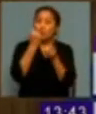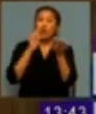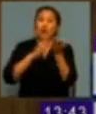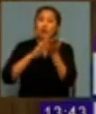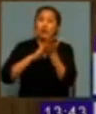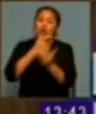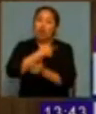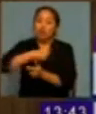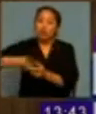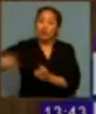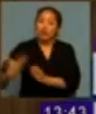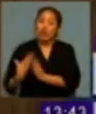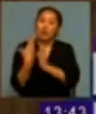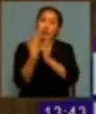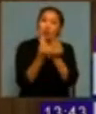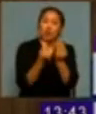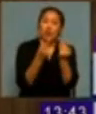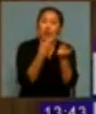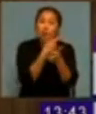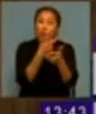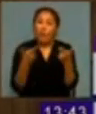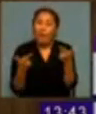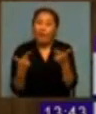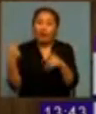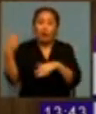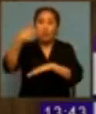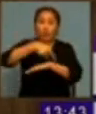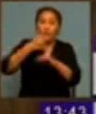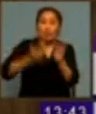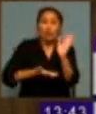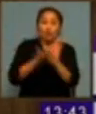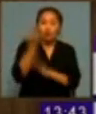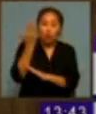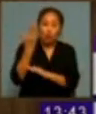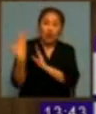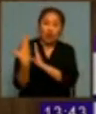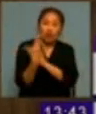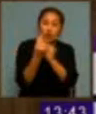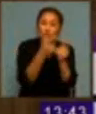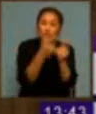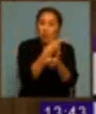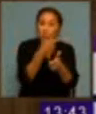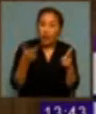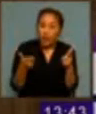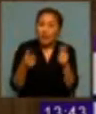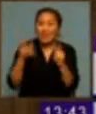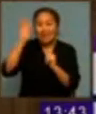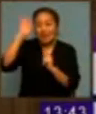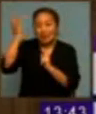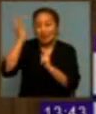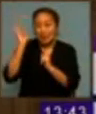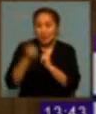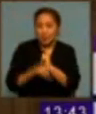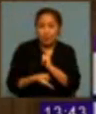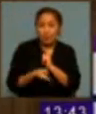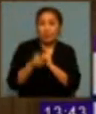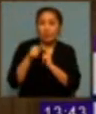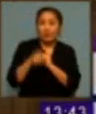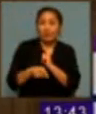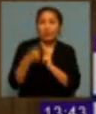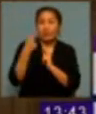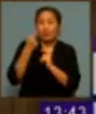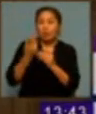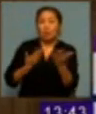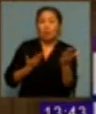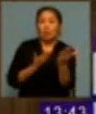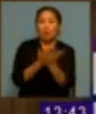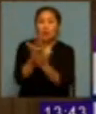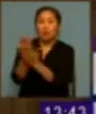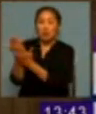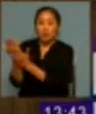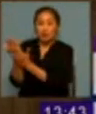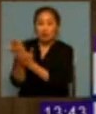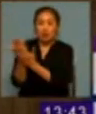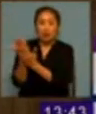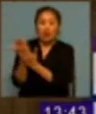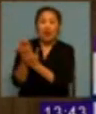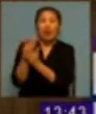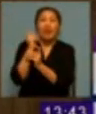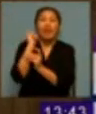y sobre todo al combustible nosotros estamos al tanto de todas las cosas y lo que le hemos pedido a los empresarios